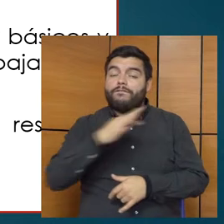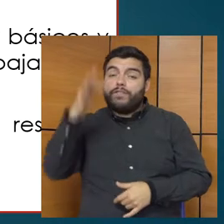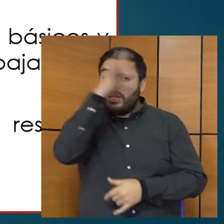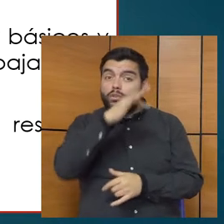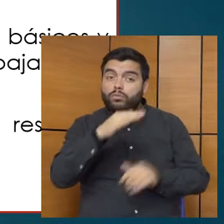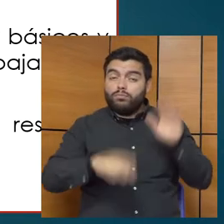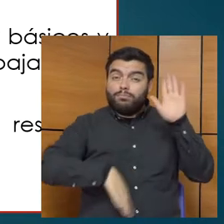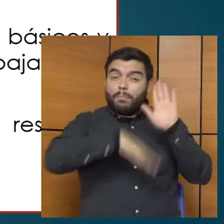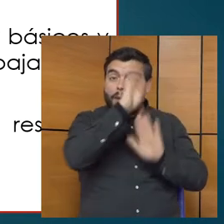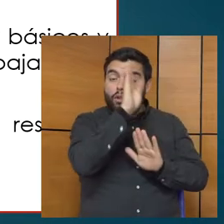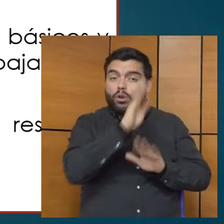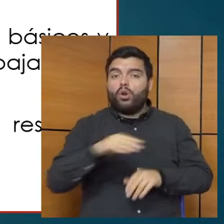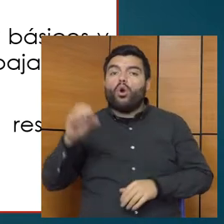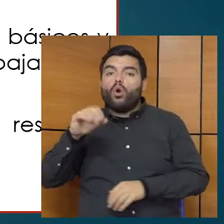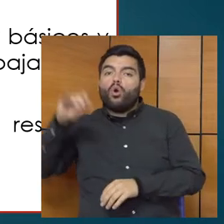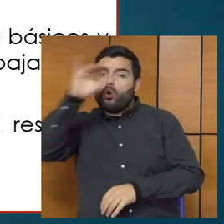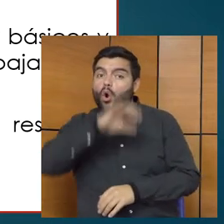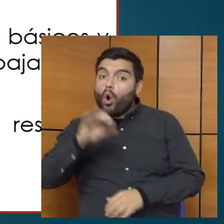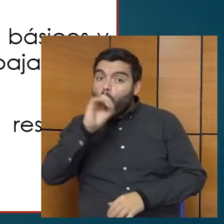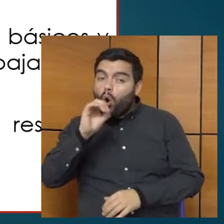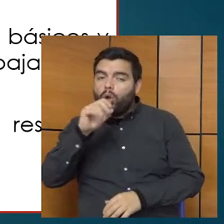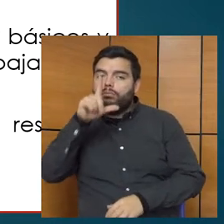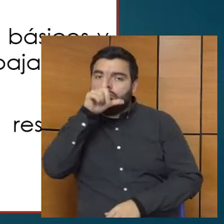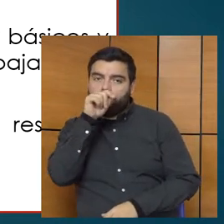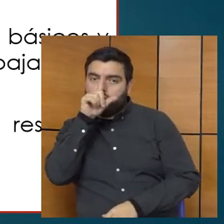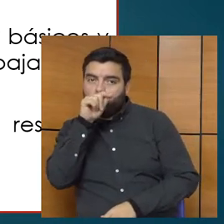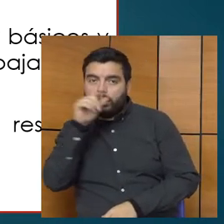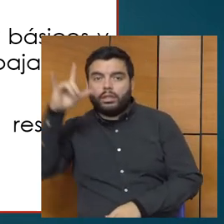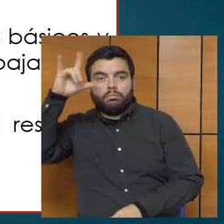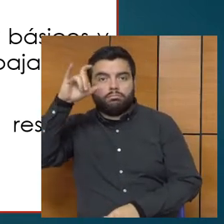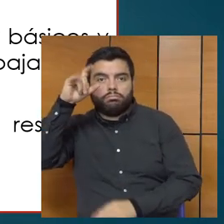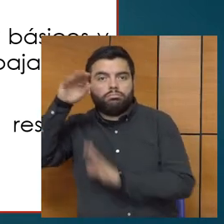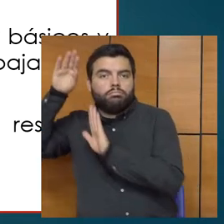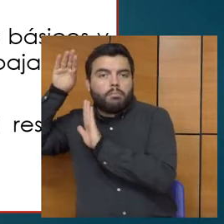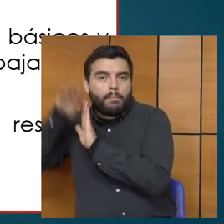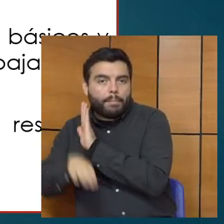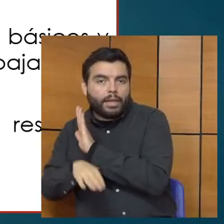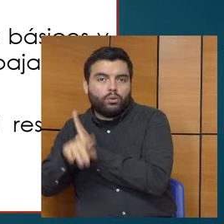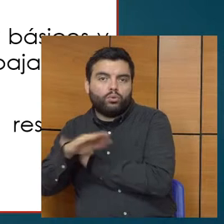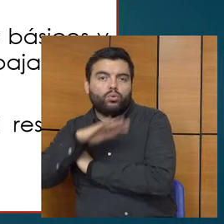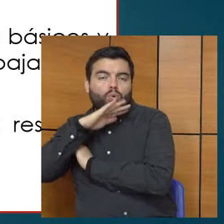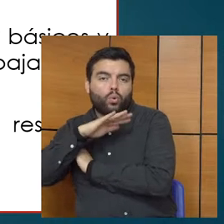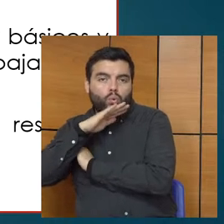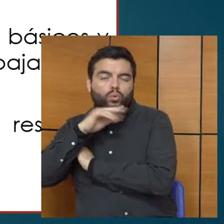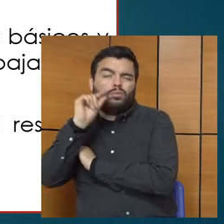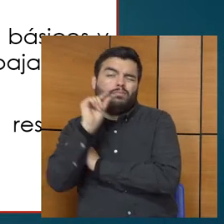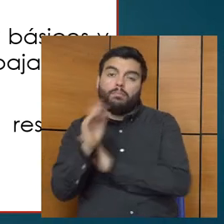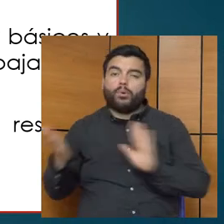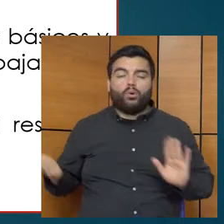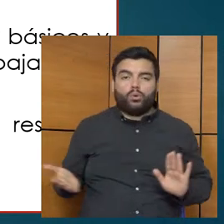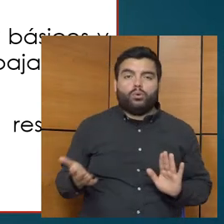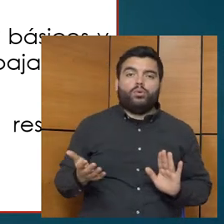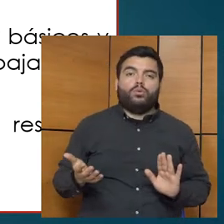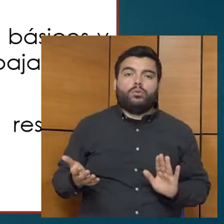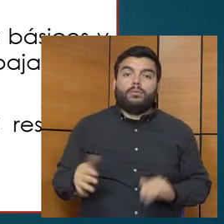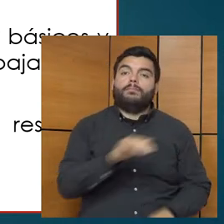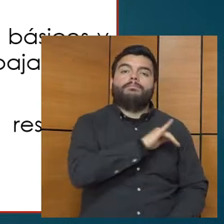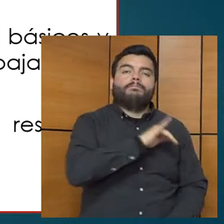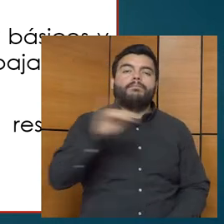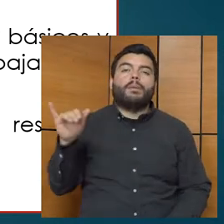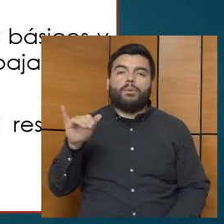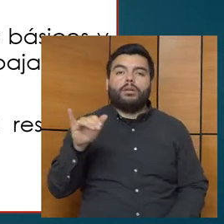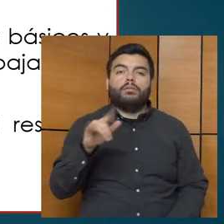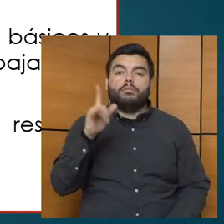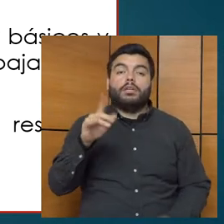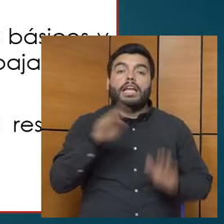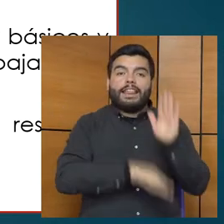con muy poco, como Twitter o Instagram, que son redes sociales que las personas mayores pues usan poco. Después también,